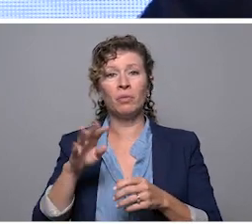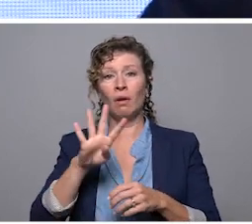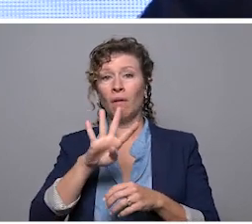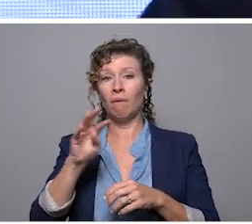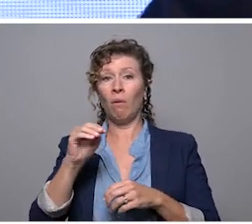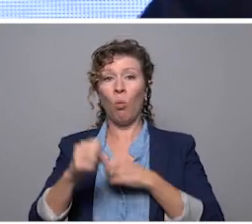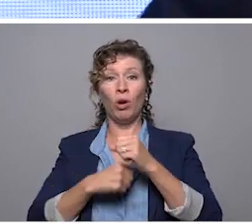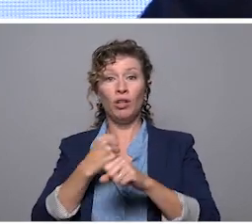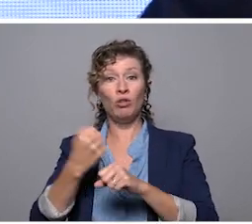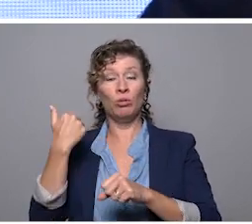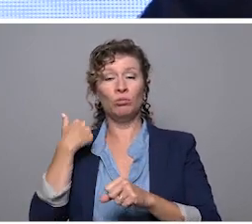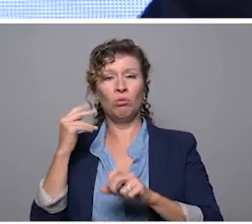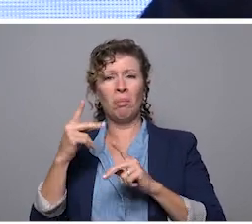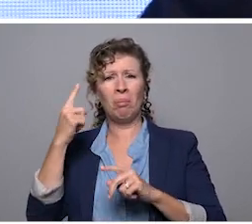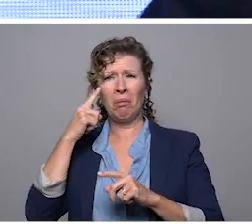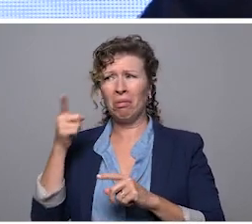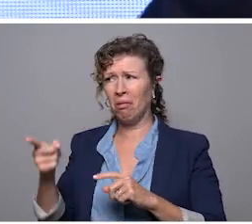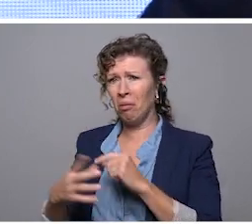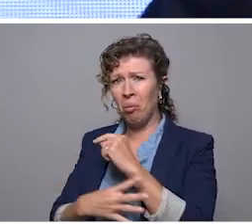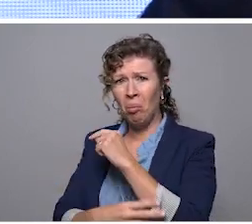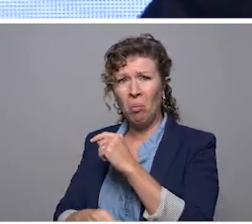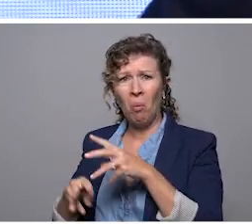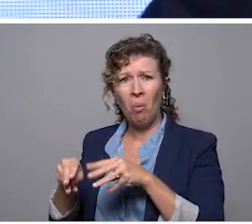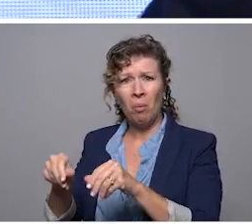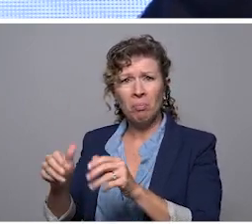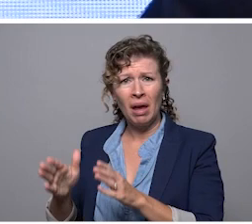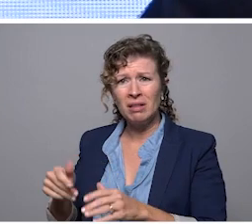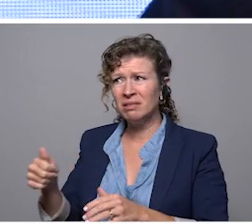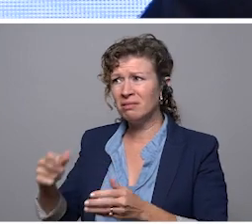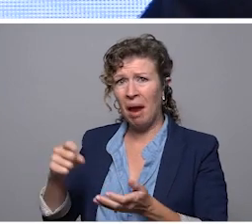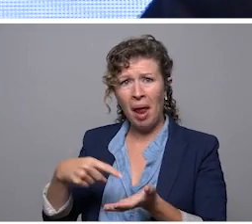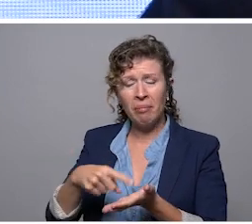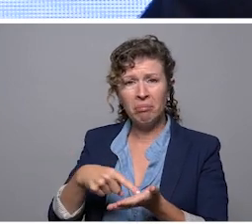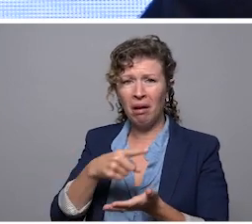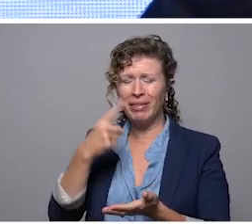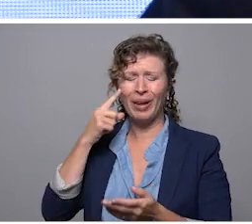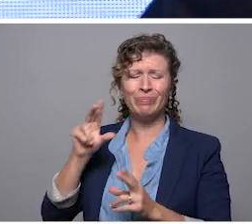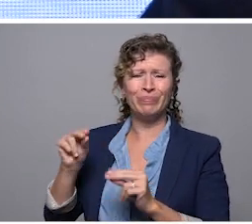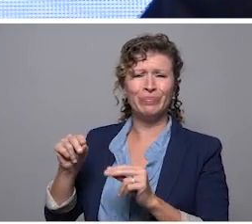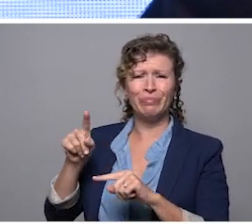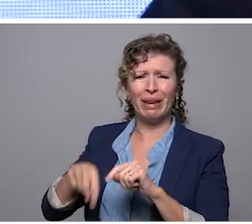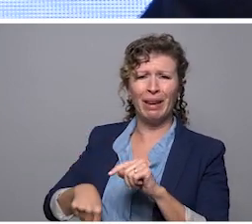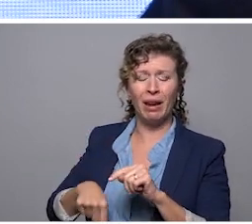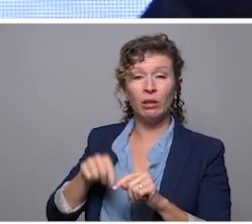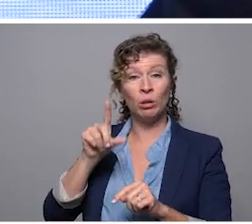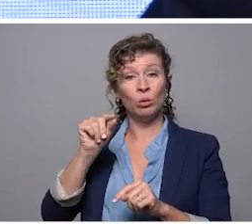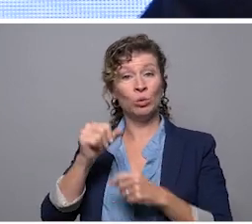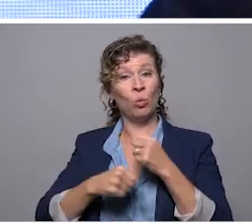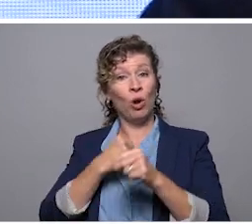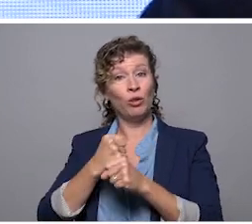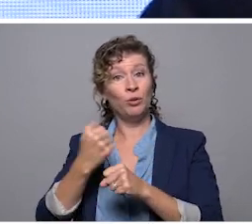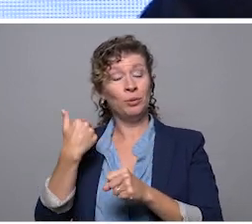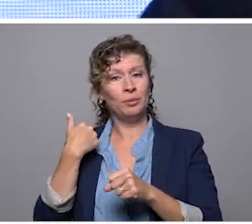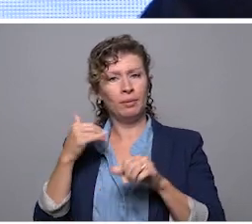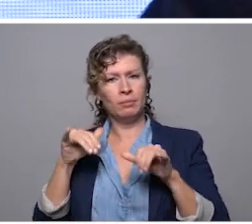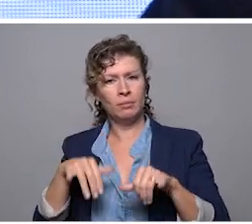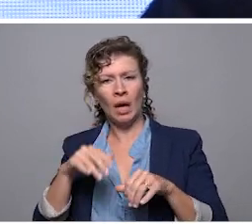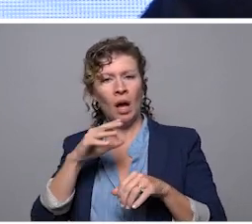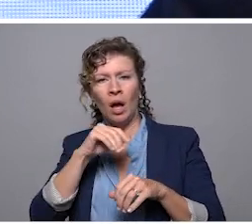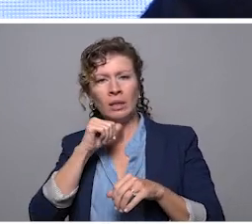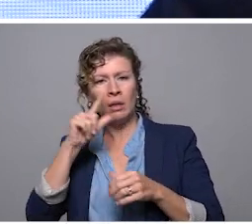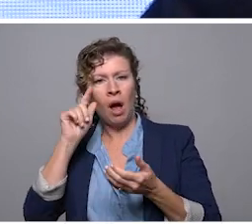pagar préstamos y hace 20 años tampoco creían que los campesinos pobres pudieran ahorrar y menos Las